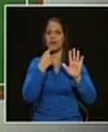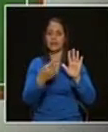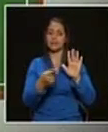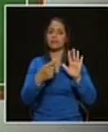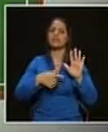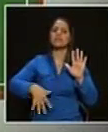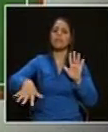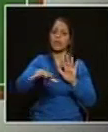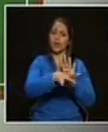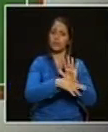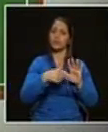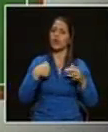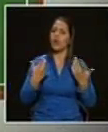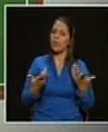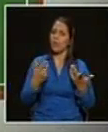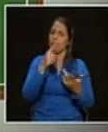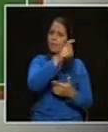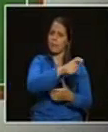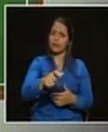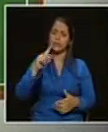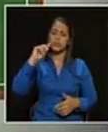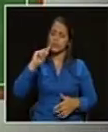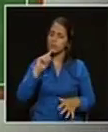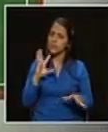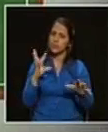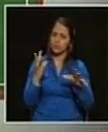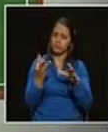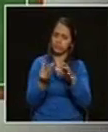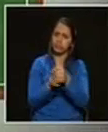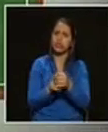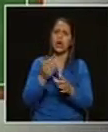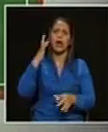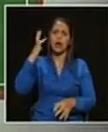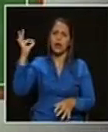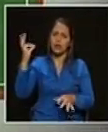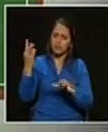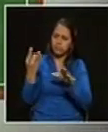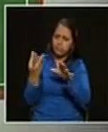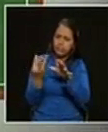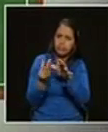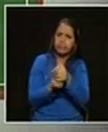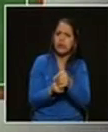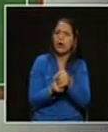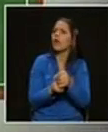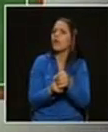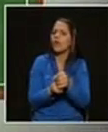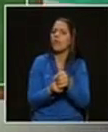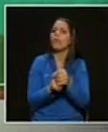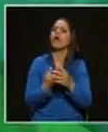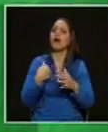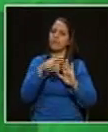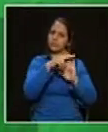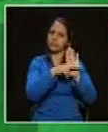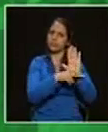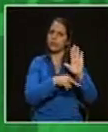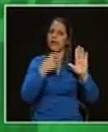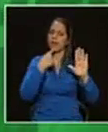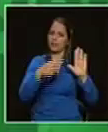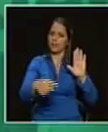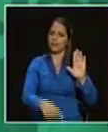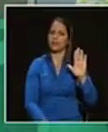los sistemas que garantizan el acceso de las personas sordas e hipoacústicas al servicio público de la televisión y se dictan otras